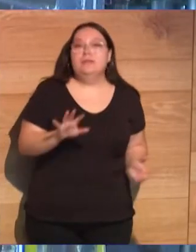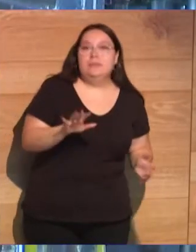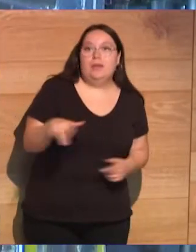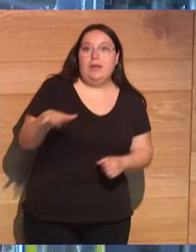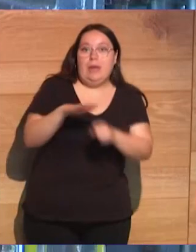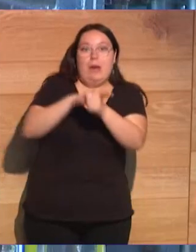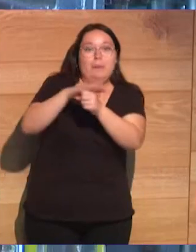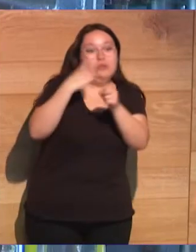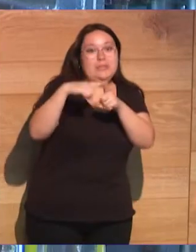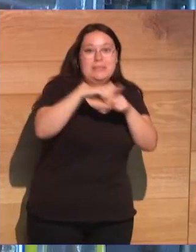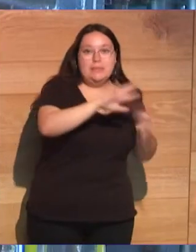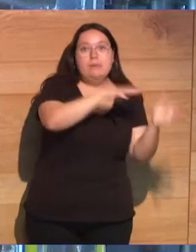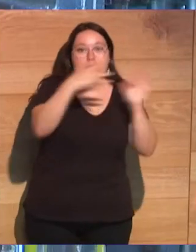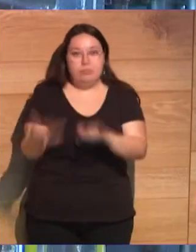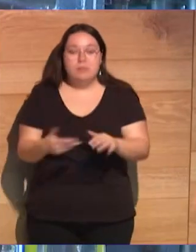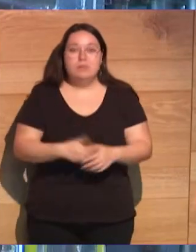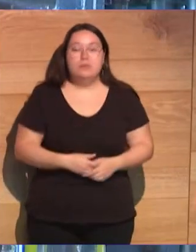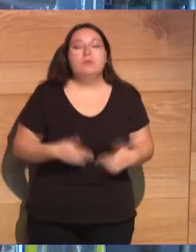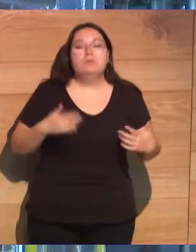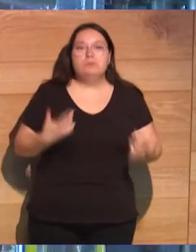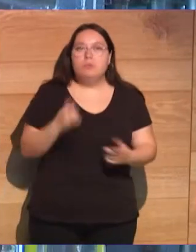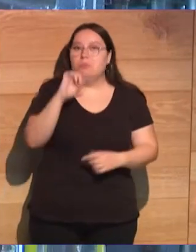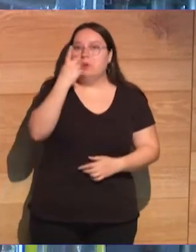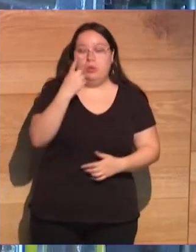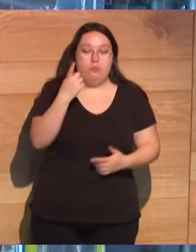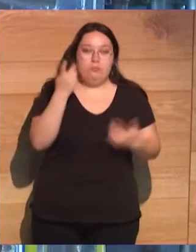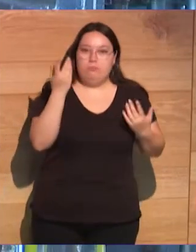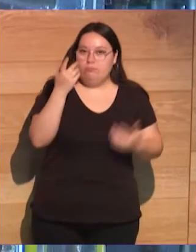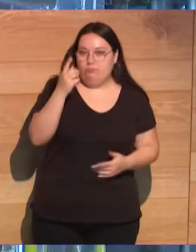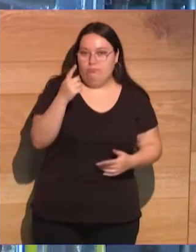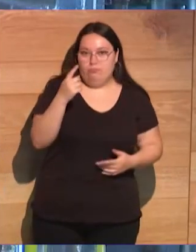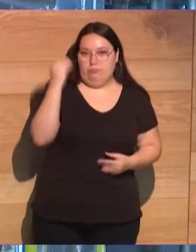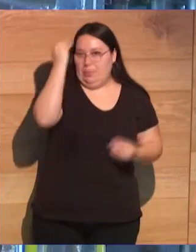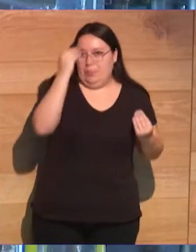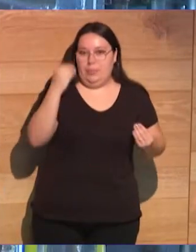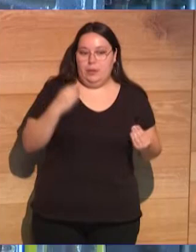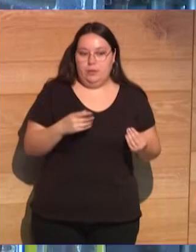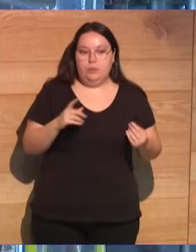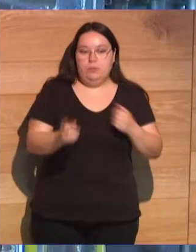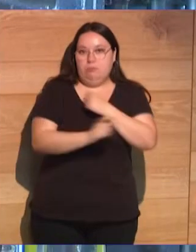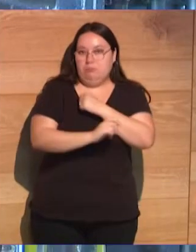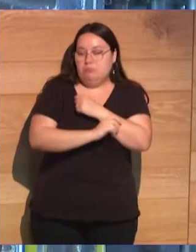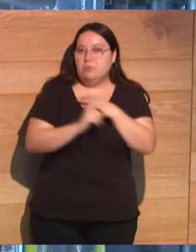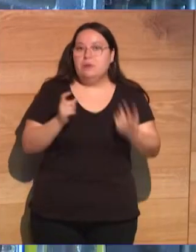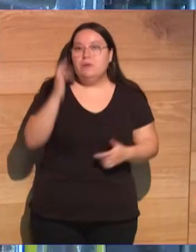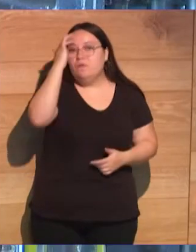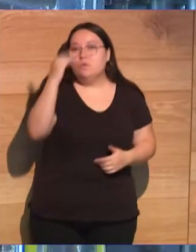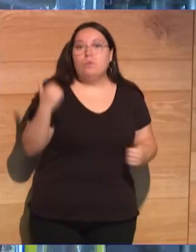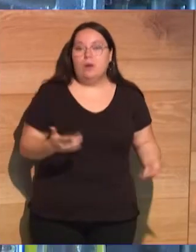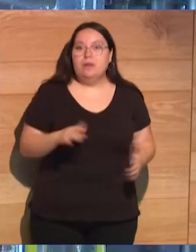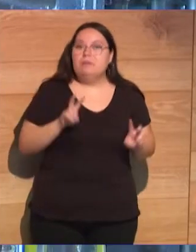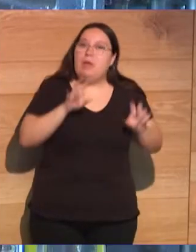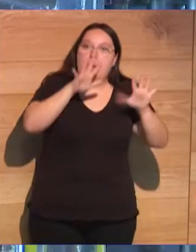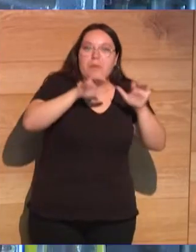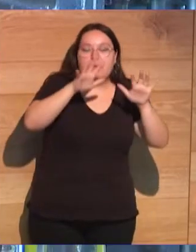los sitios. Pues la primera clave que yo me gustaría dar, y siempre es parte un poco de mi filosofía, ¿no? Pues es el